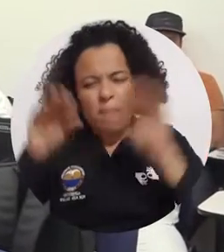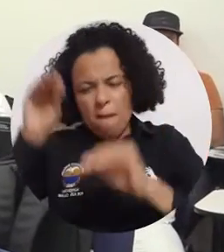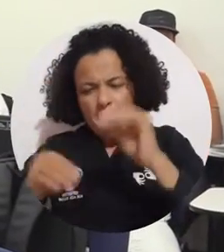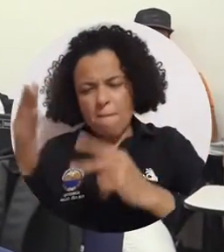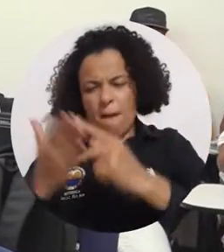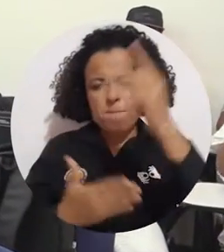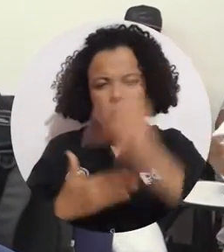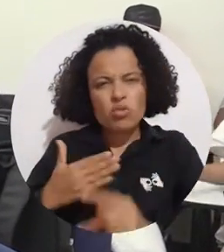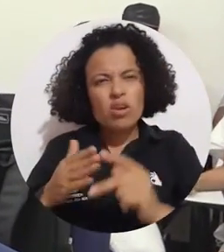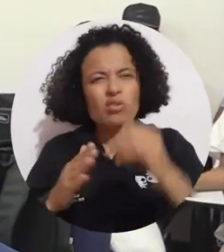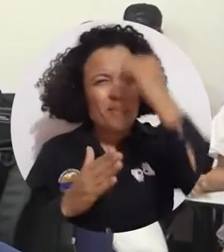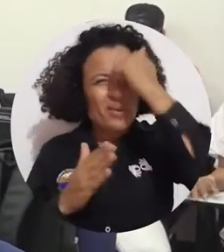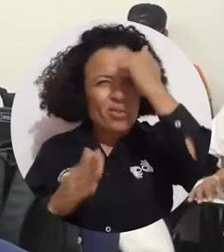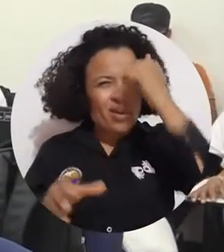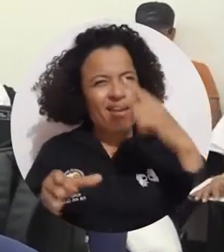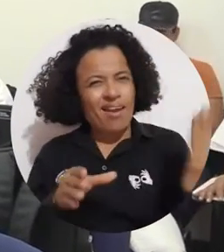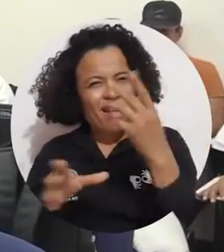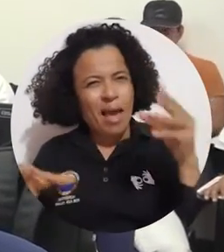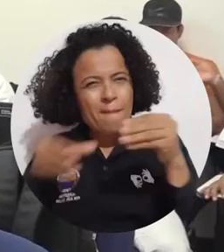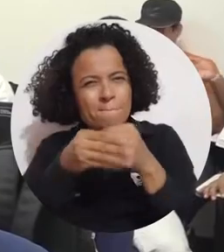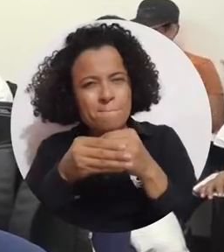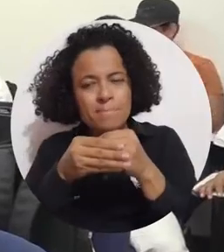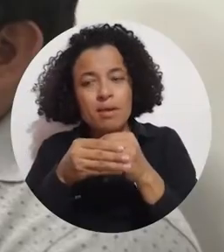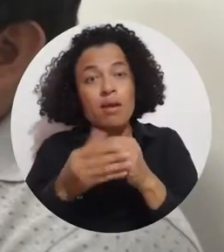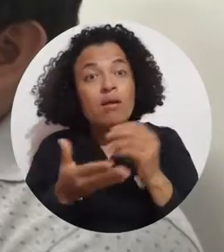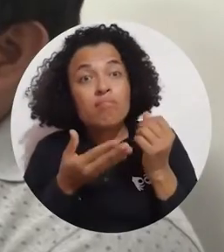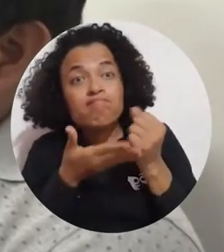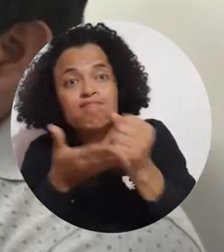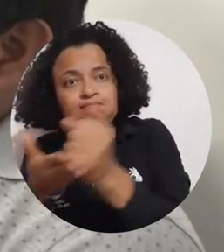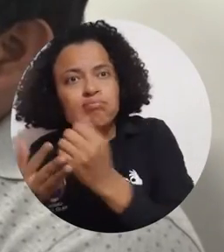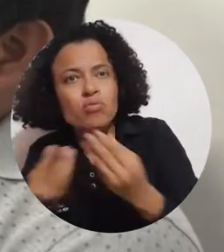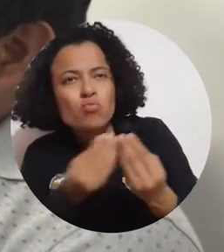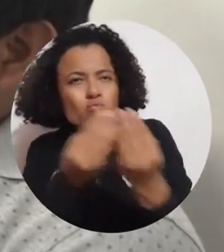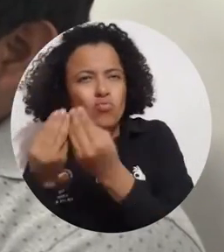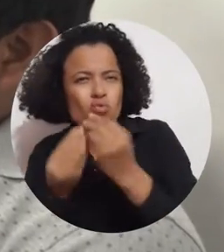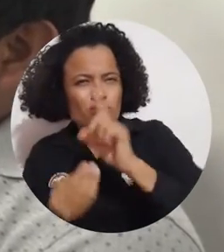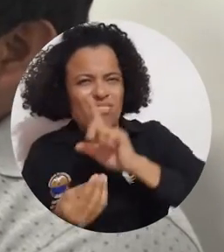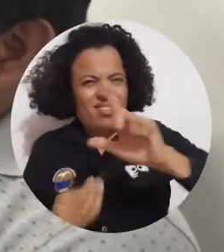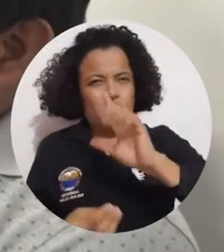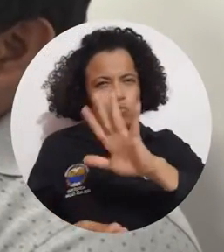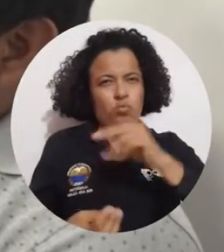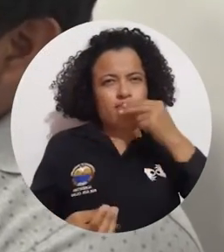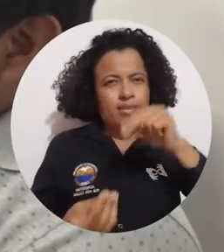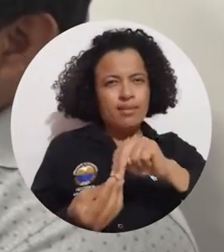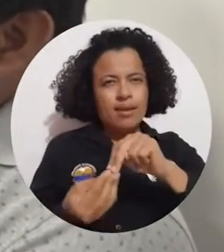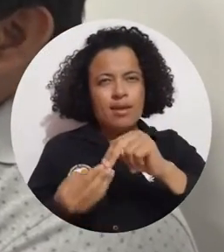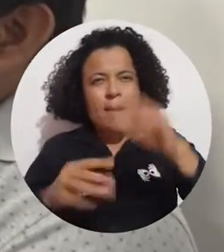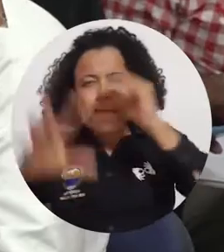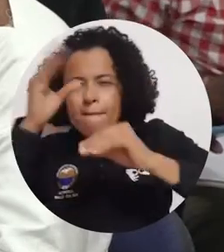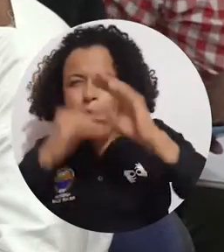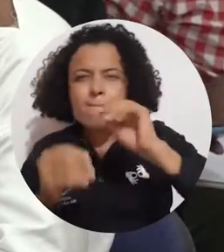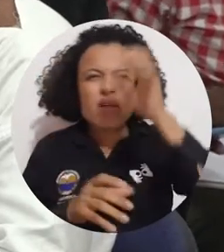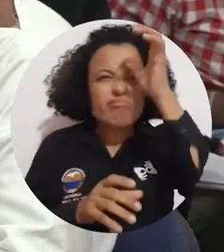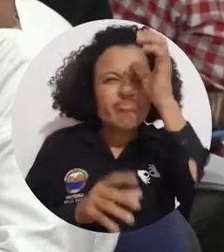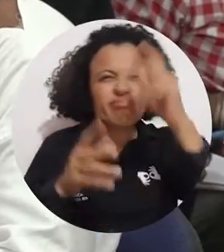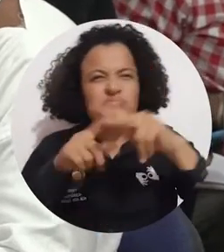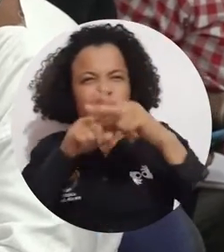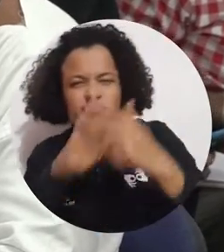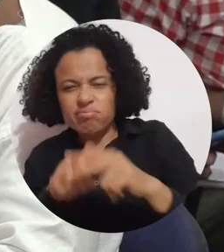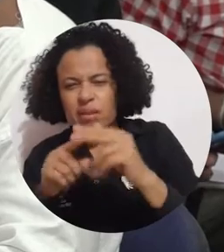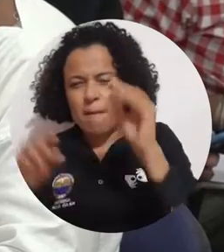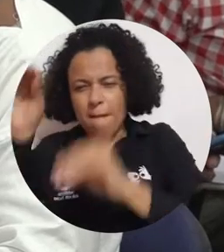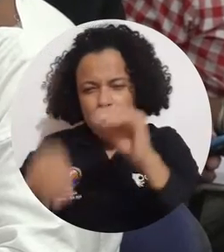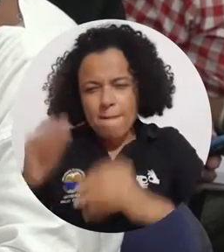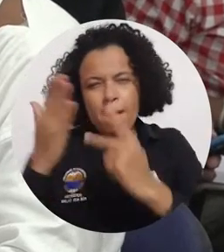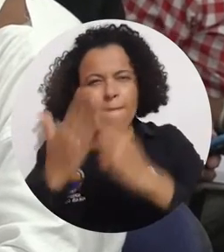sobre formulación de proyectos en la metodología general ajustada les permitió a integrantes de cabildos indígenas adquirir conocimientos y herramientas para